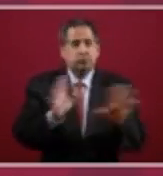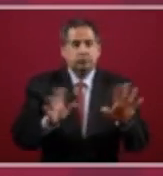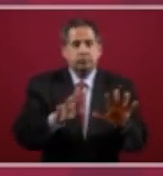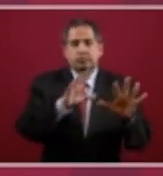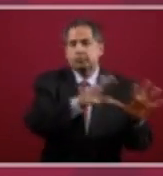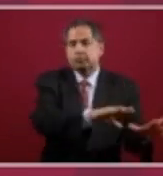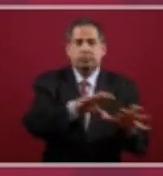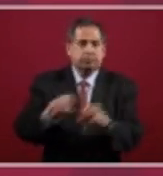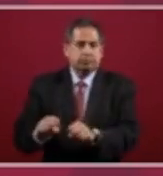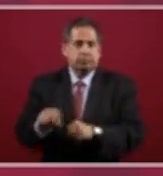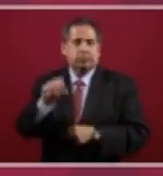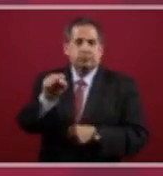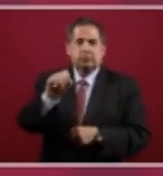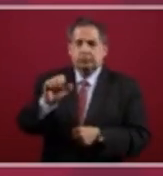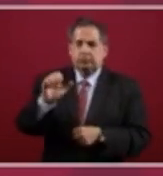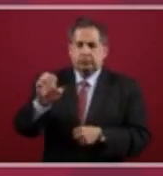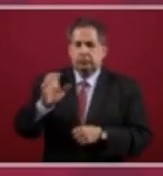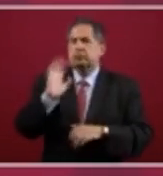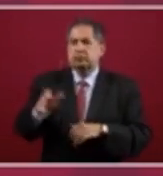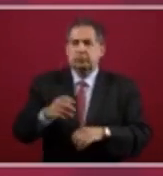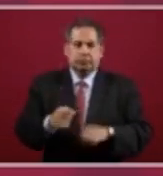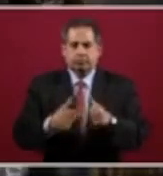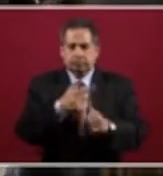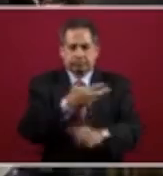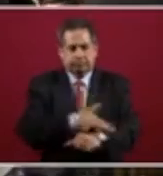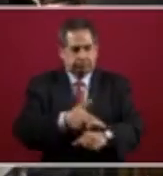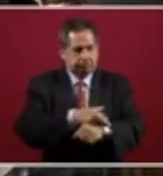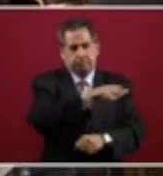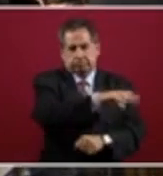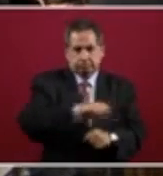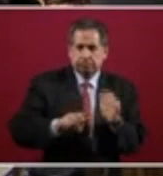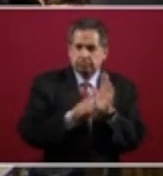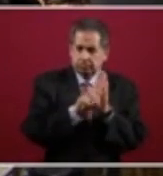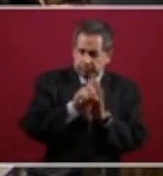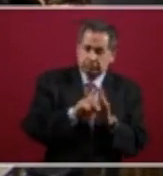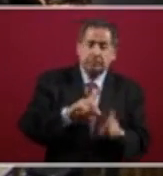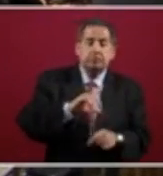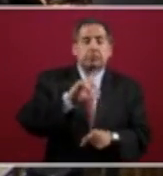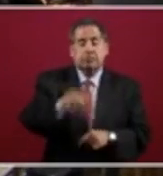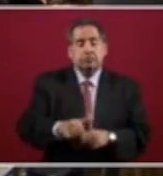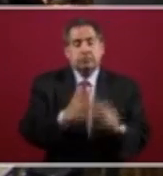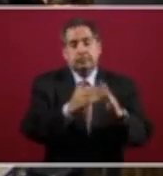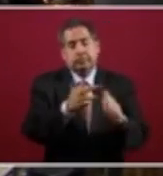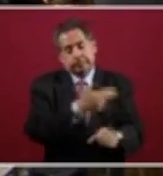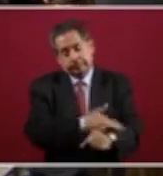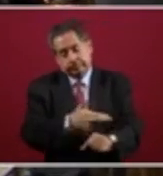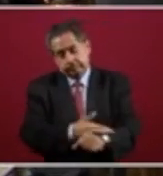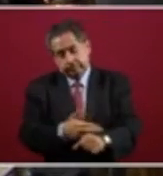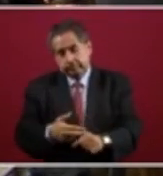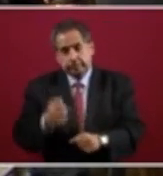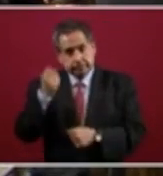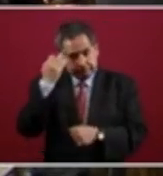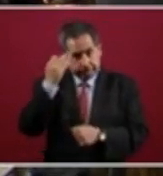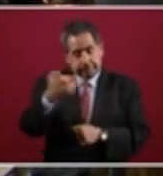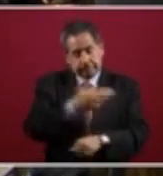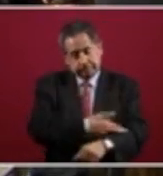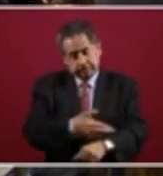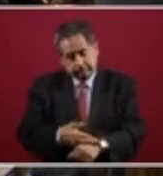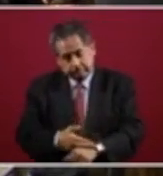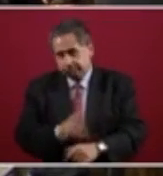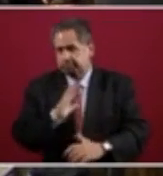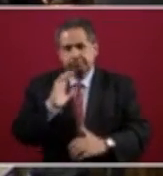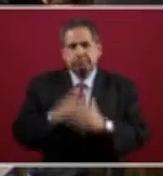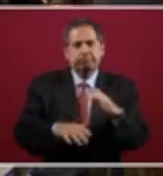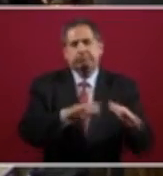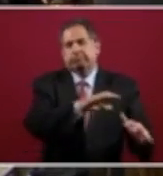en administración del SAE. Primero fue el departamento, hubo cierto, nos pidieron cierto plazo para la casa y al